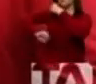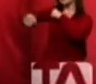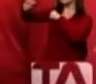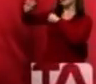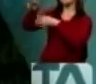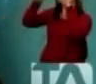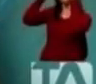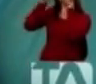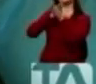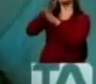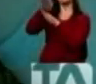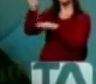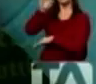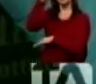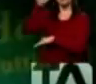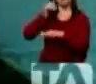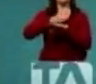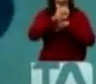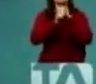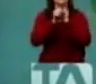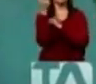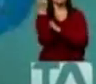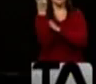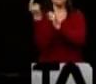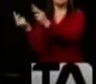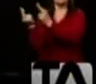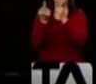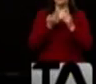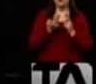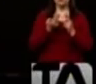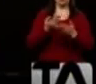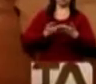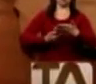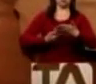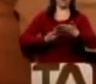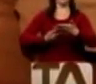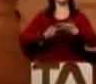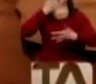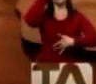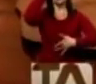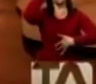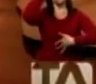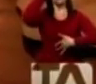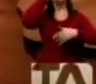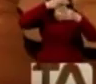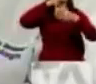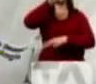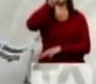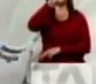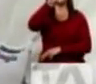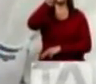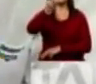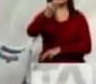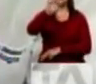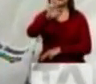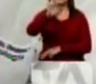embargo, recién cuando Daniel tenía 12 años, reciben los resultados, determinando que se trata del síndrome de Dent.